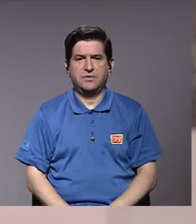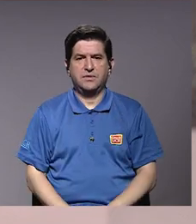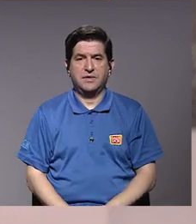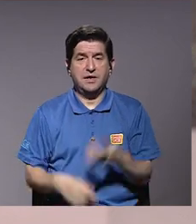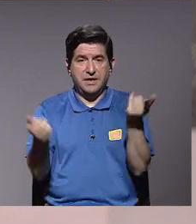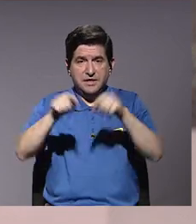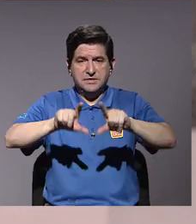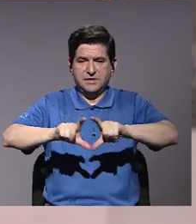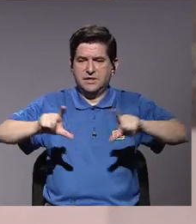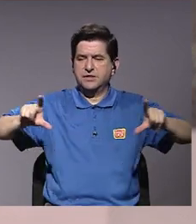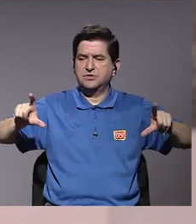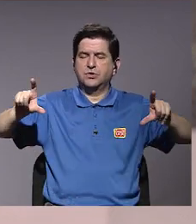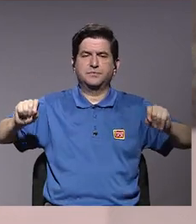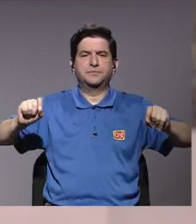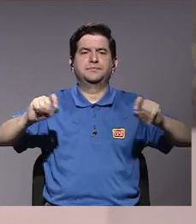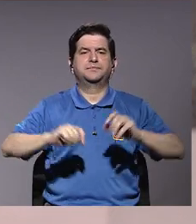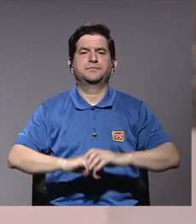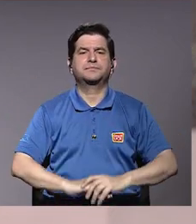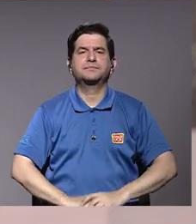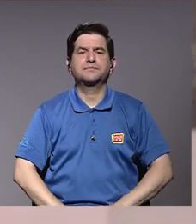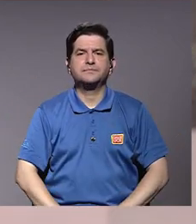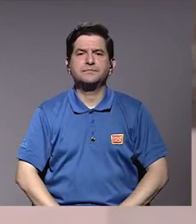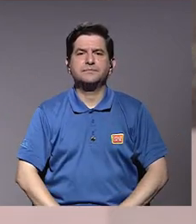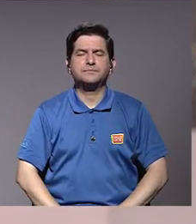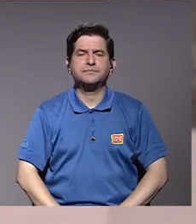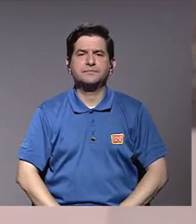página web de la Caja es